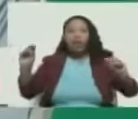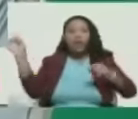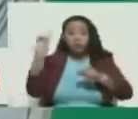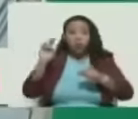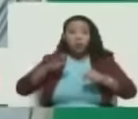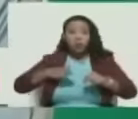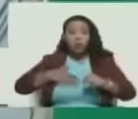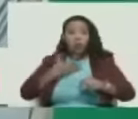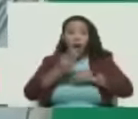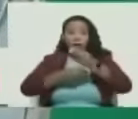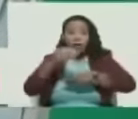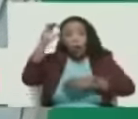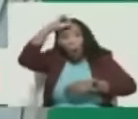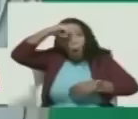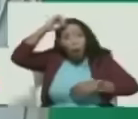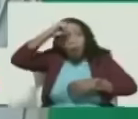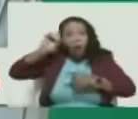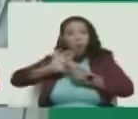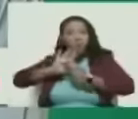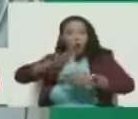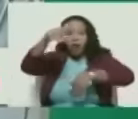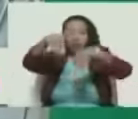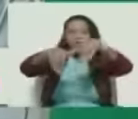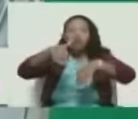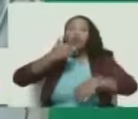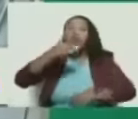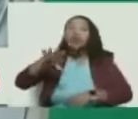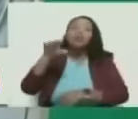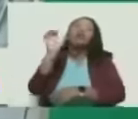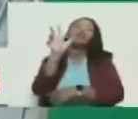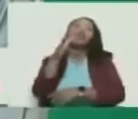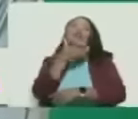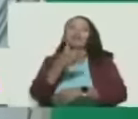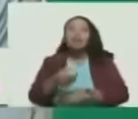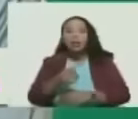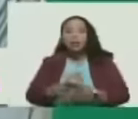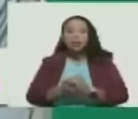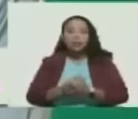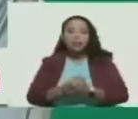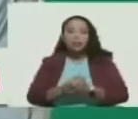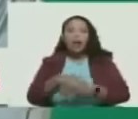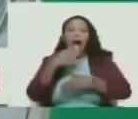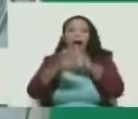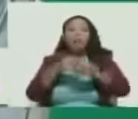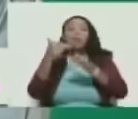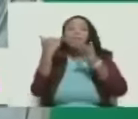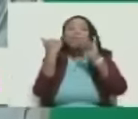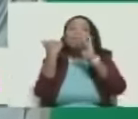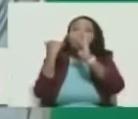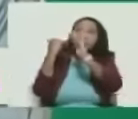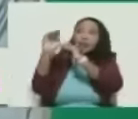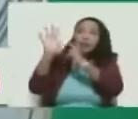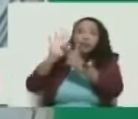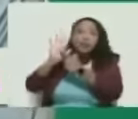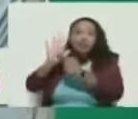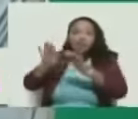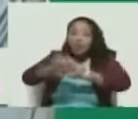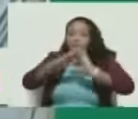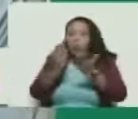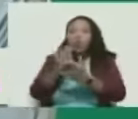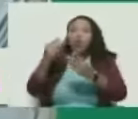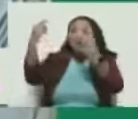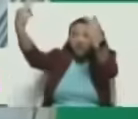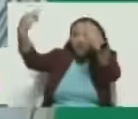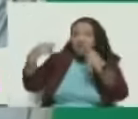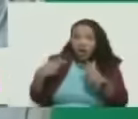las venezolanas hablemos en una sola voz. Hablemos en una sola voz y demos un mensaje al mundo muy claro. Venezuela toda